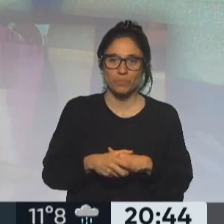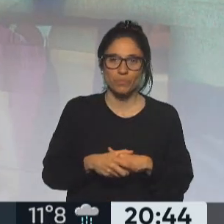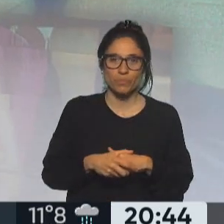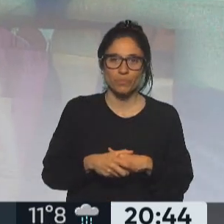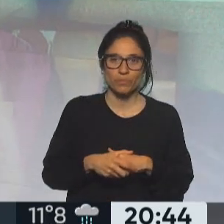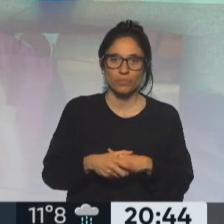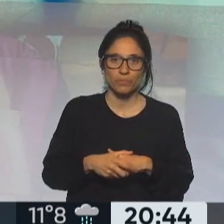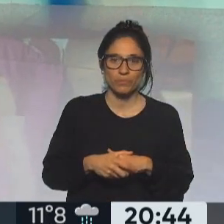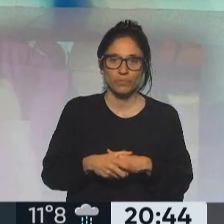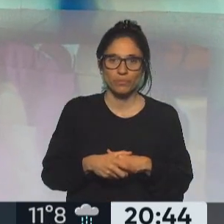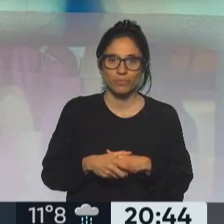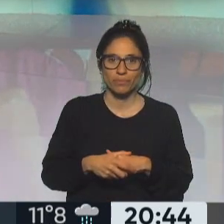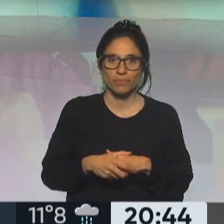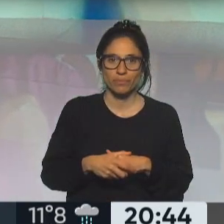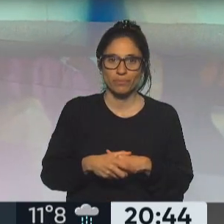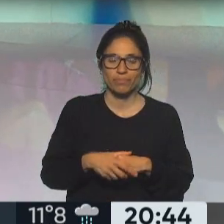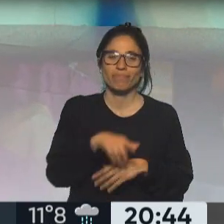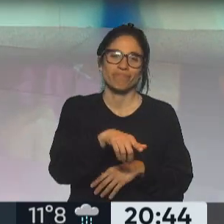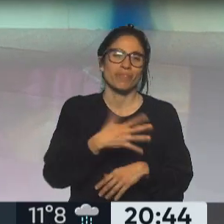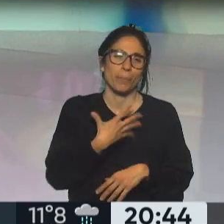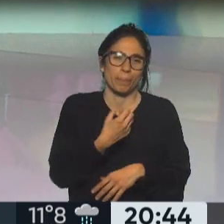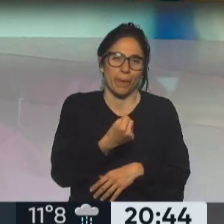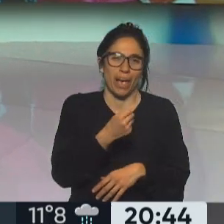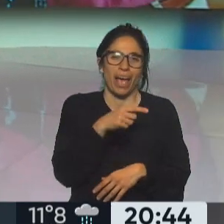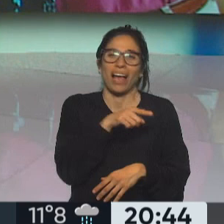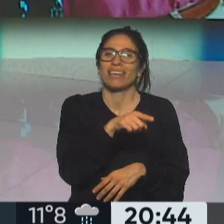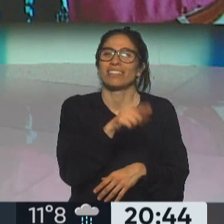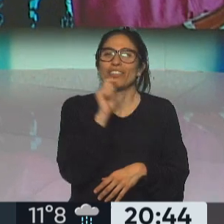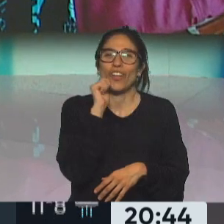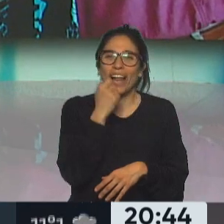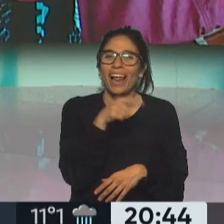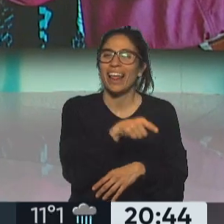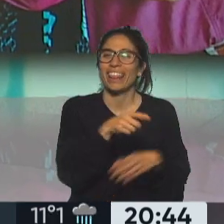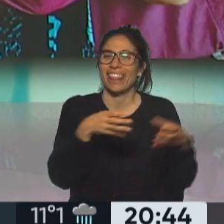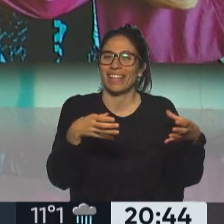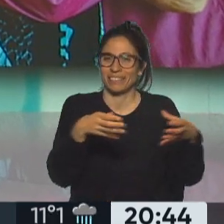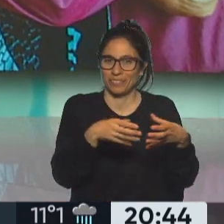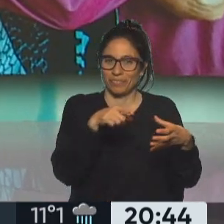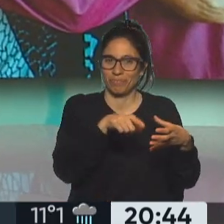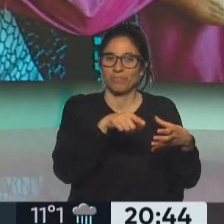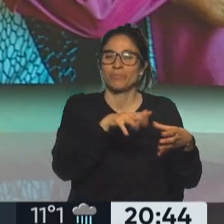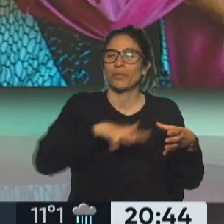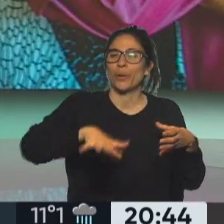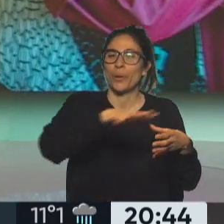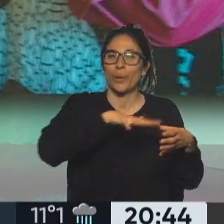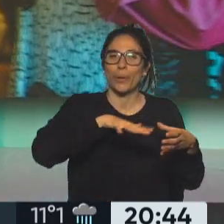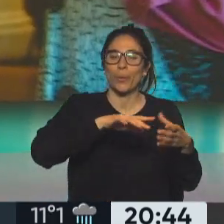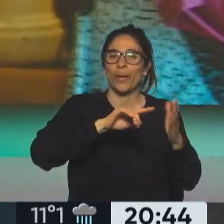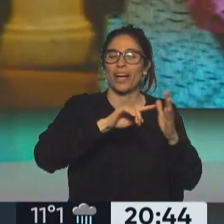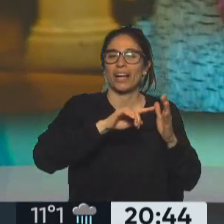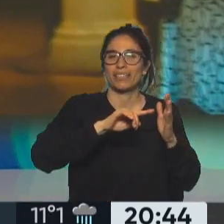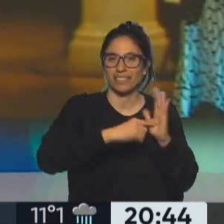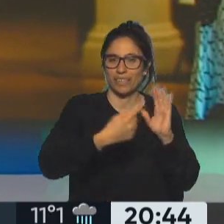Bueno, menos vértigo, pero la misma pasión, la que ponen allí en cada encuentro que hacen en el Centro Cultural 25 de Mayo, que